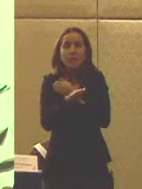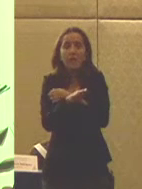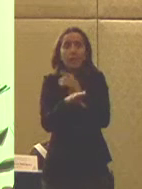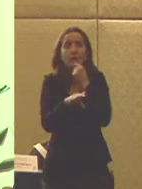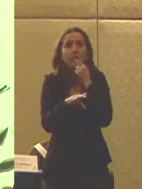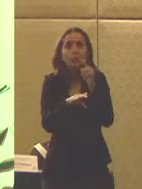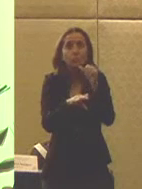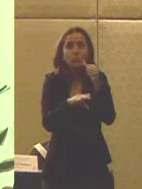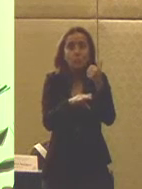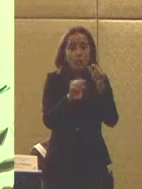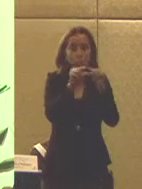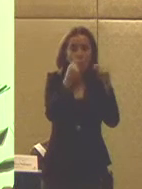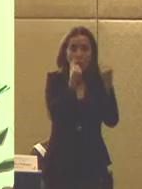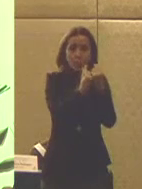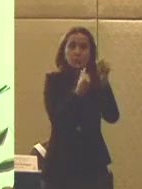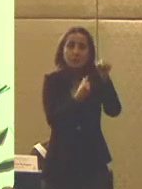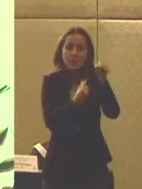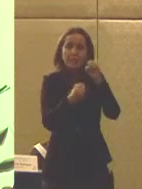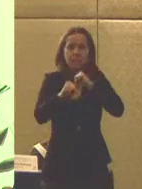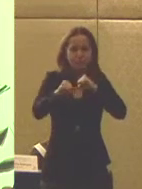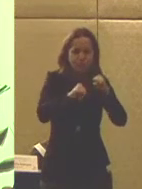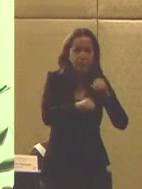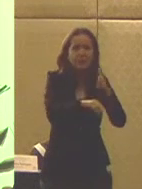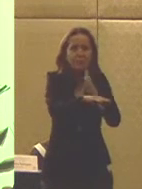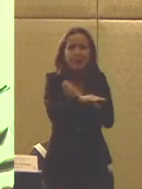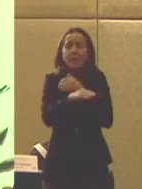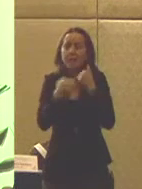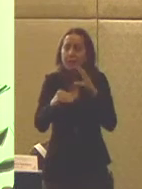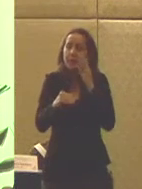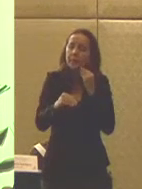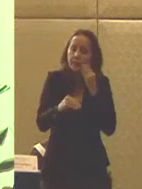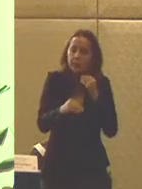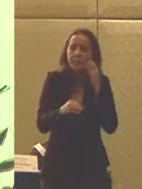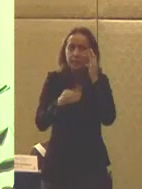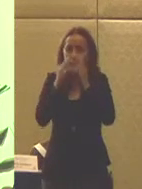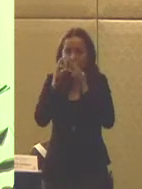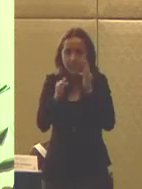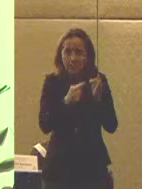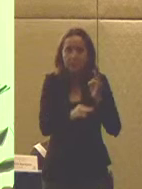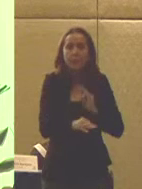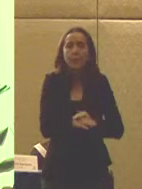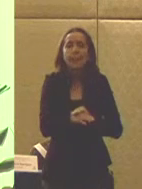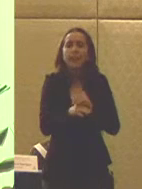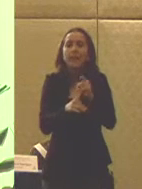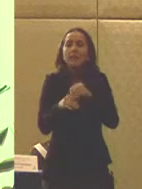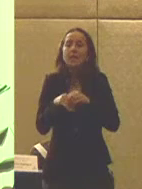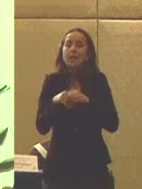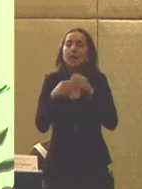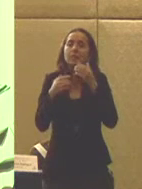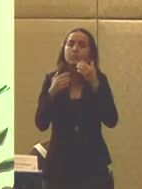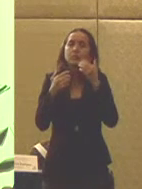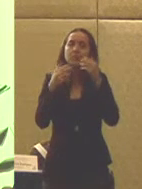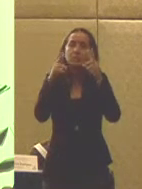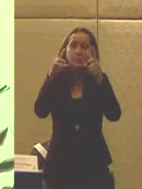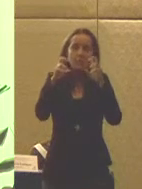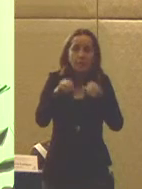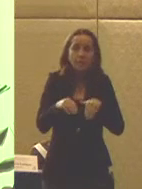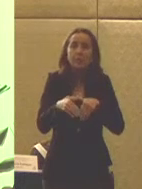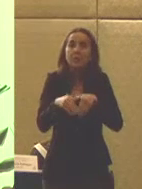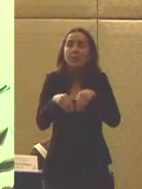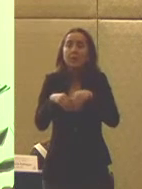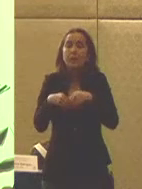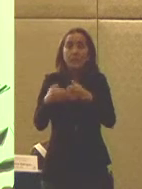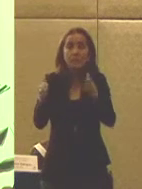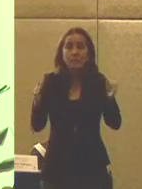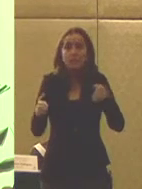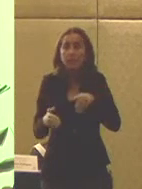un procedimiento para la aplicación y utilización de estos recursos. En cuanto a la accesibilidad, todavía depende de esta norma que